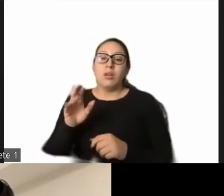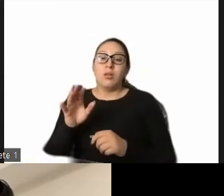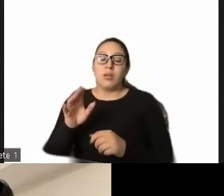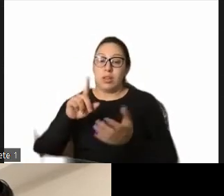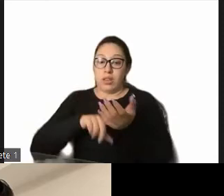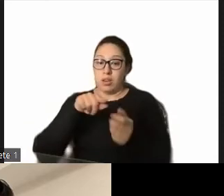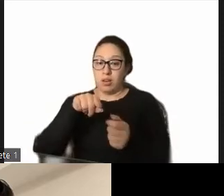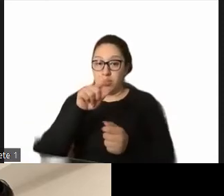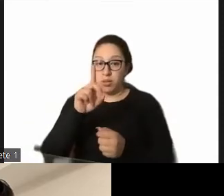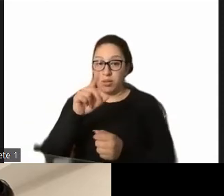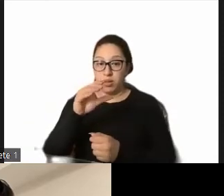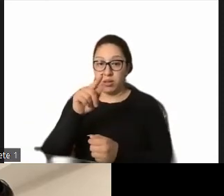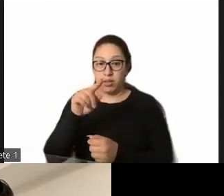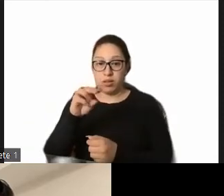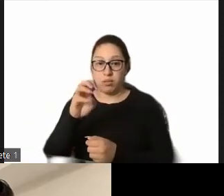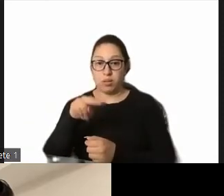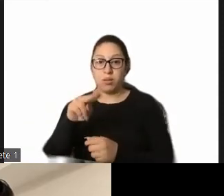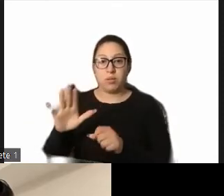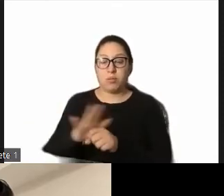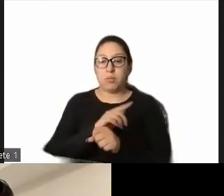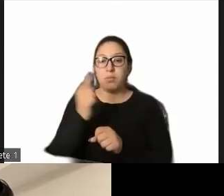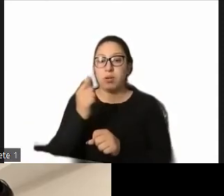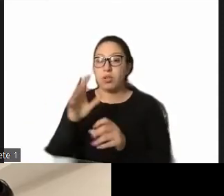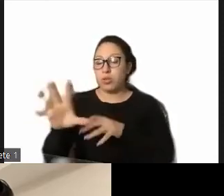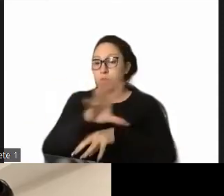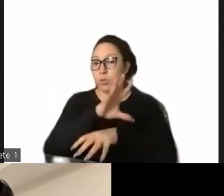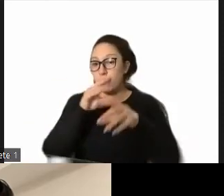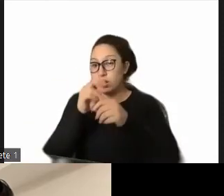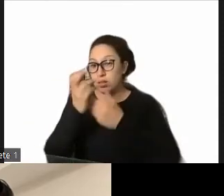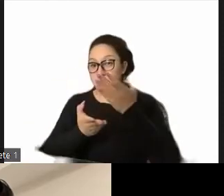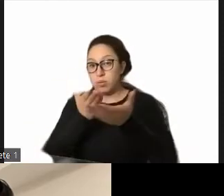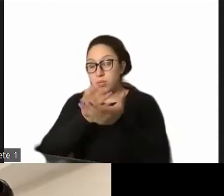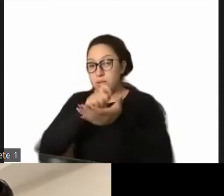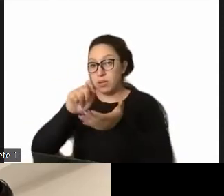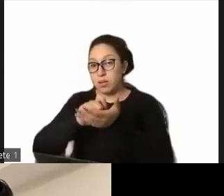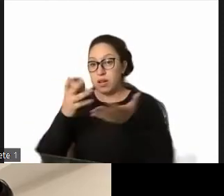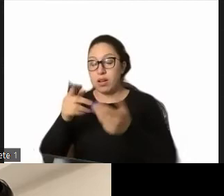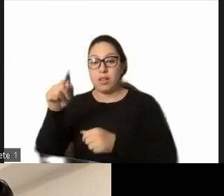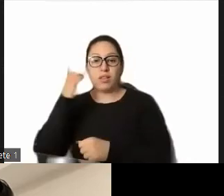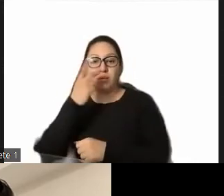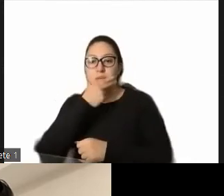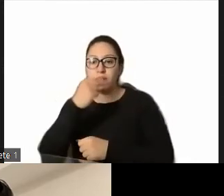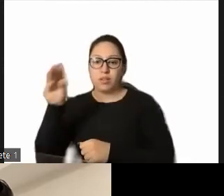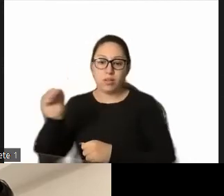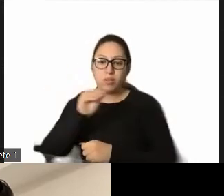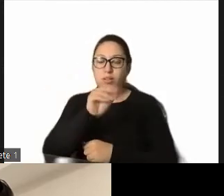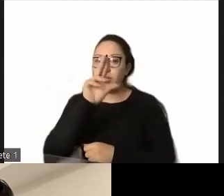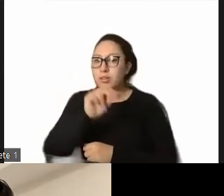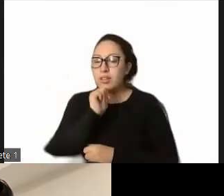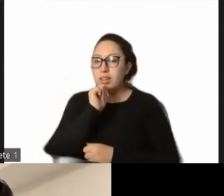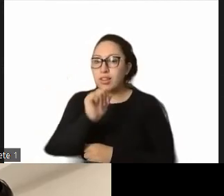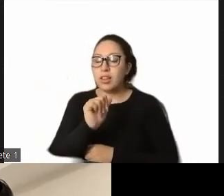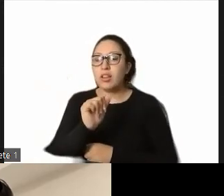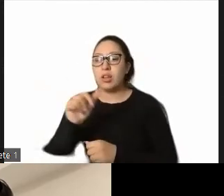el dictamen no retoma toda la propuesta del diputado proponente. El diputado proponente lo que hace es proponer, por